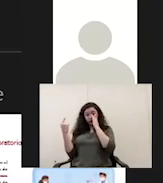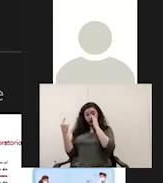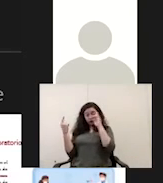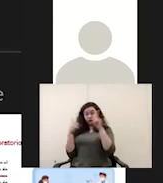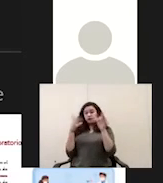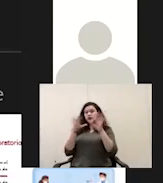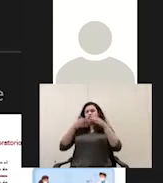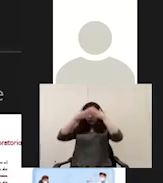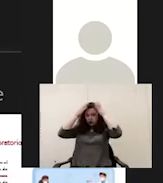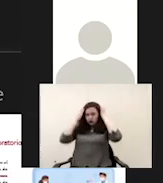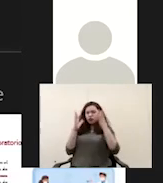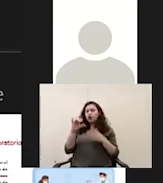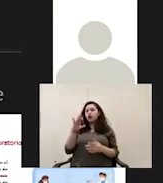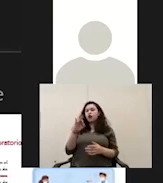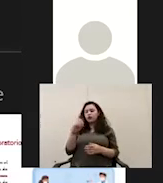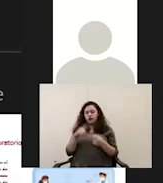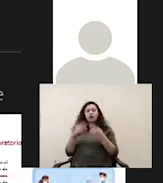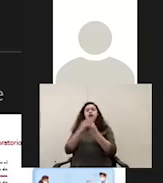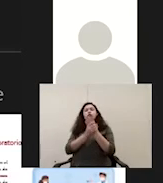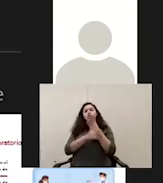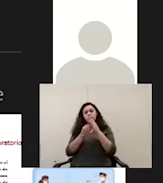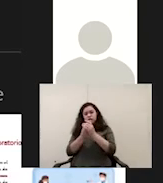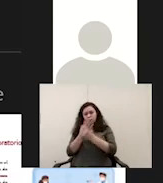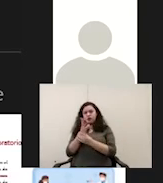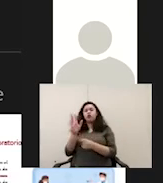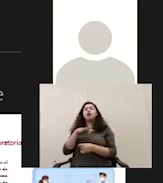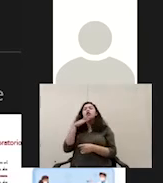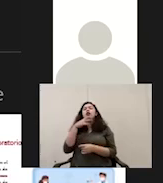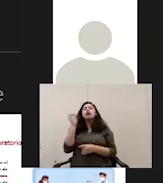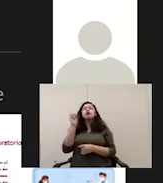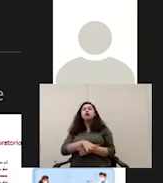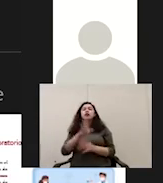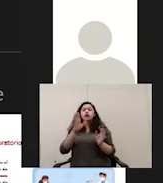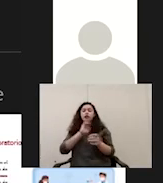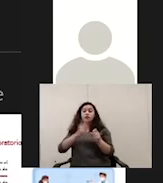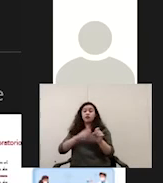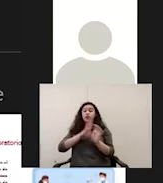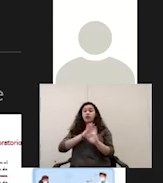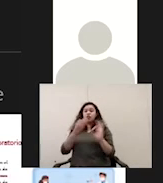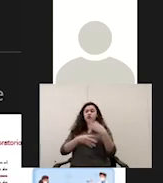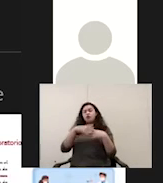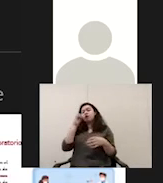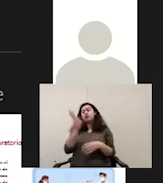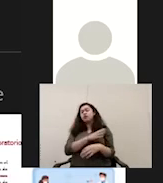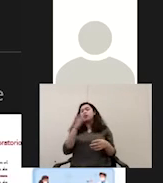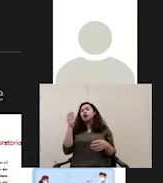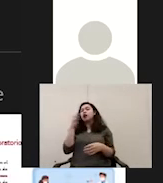cofia, guantes, que tengan un contenedor para esto, que sea desechable. Entonces,